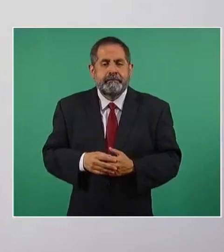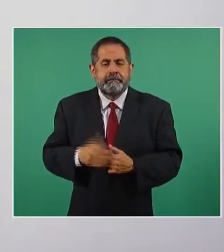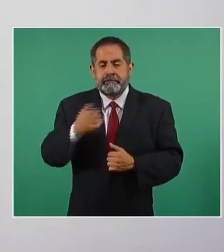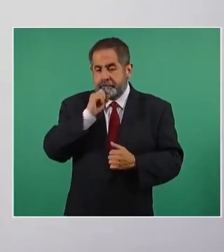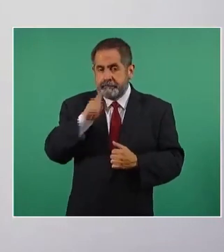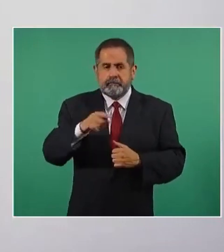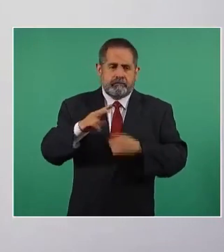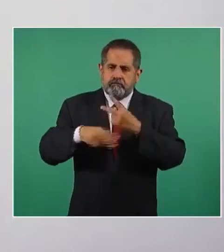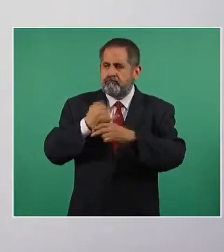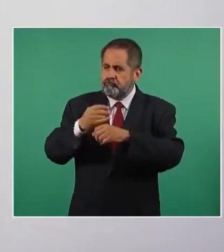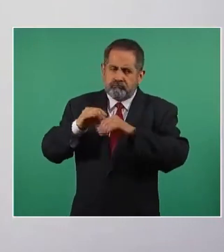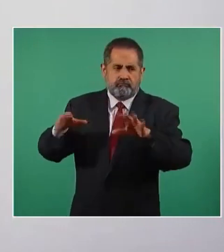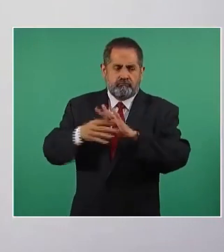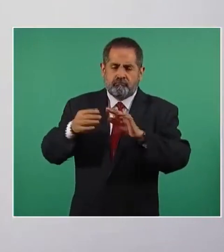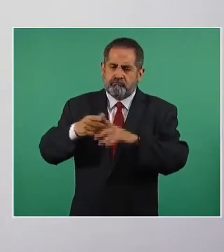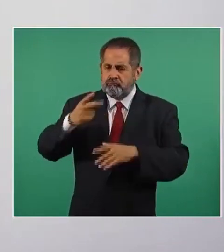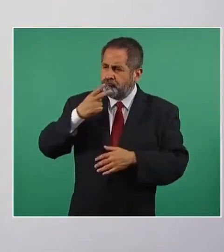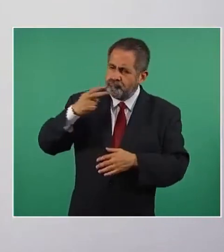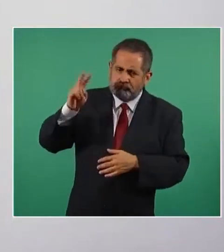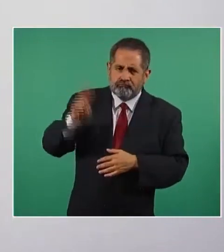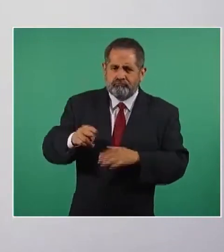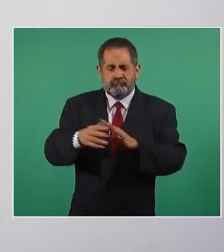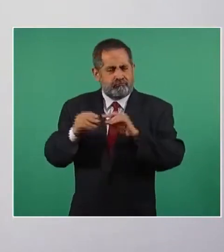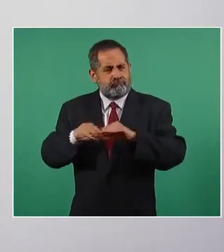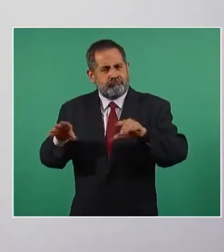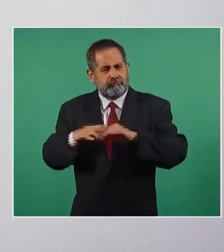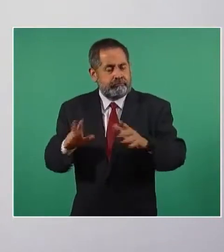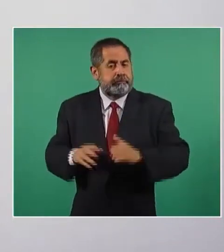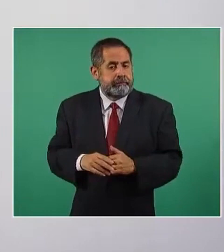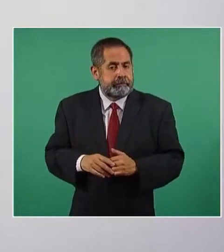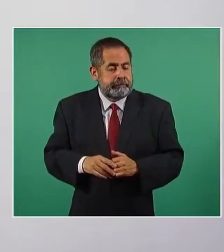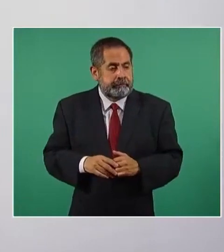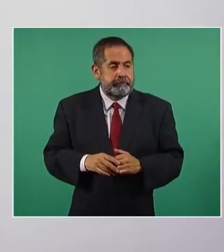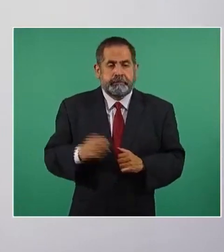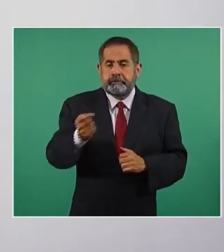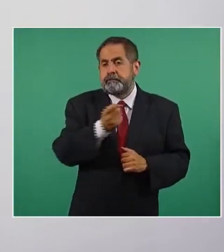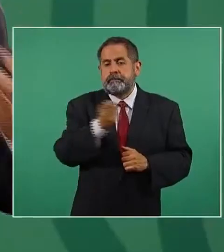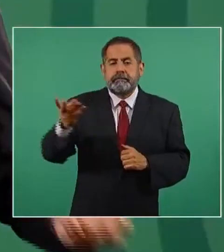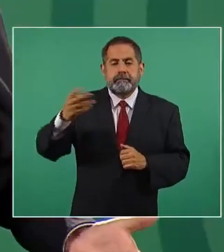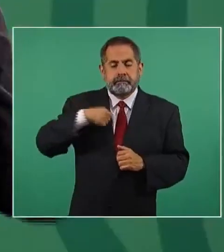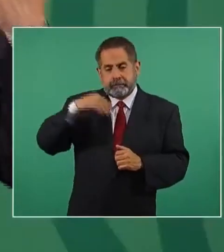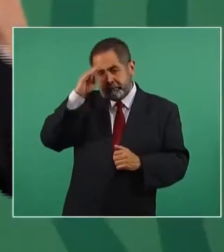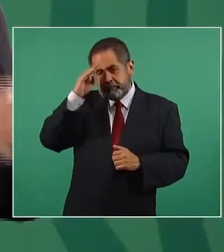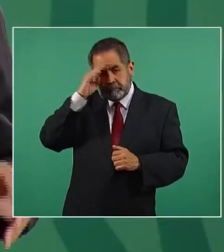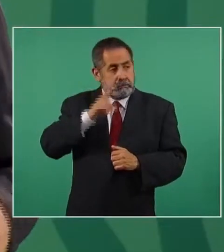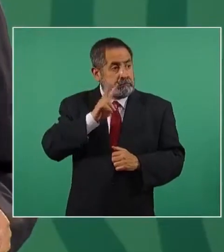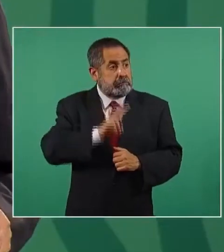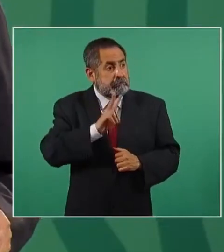y también informándole a la gente, porque hay quienes se tragan todo